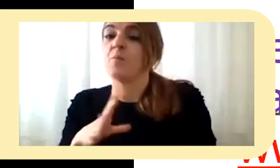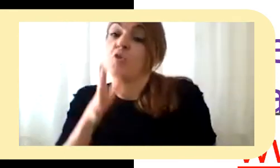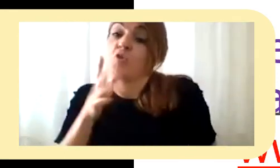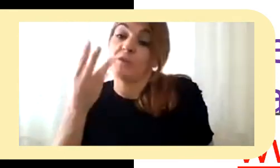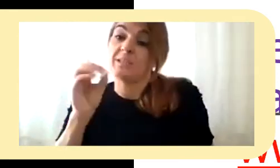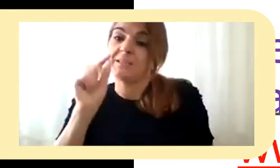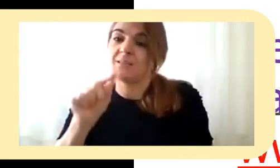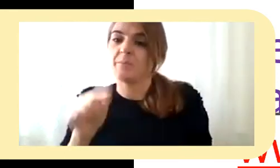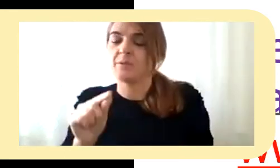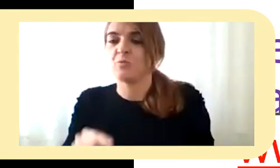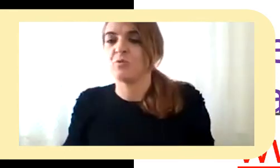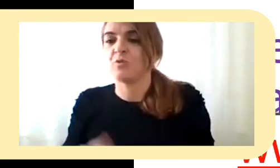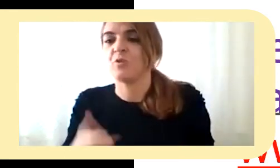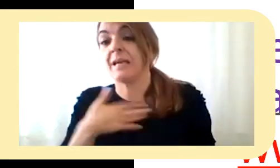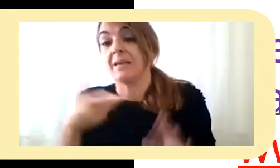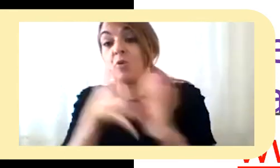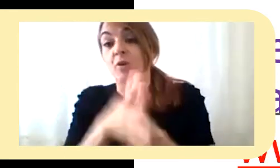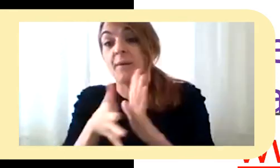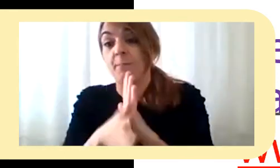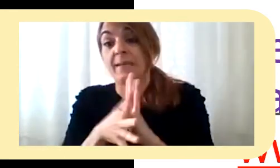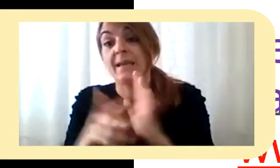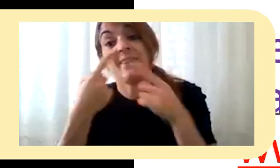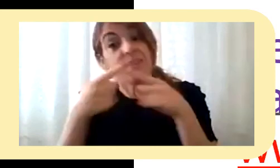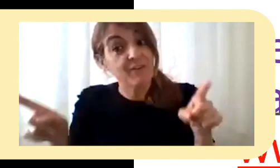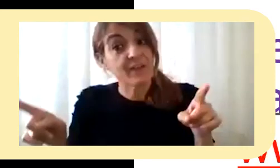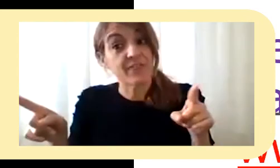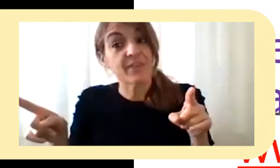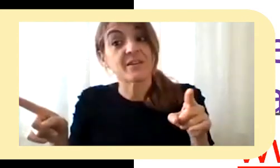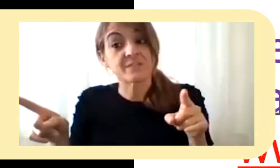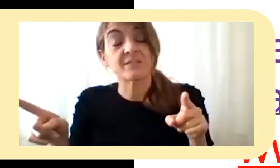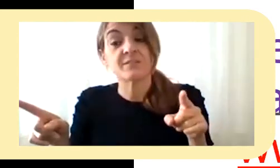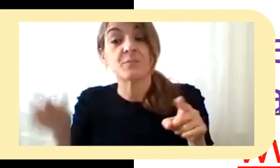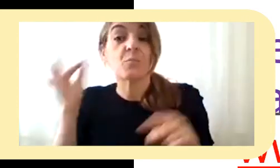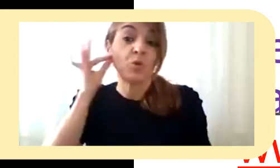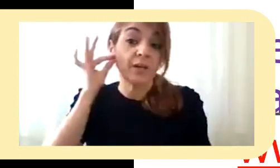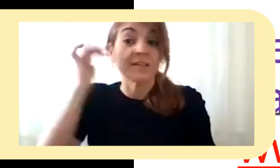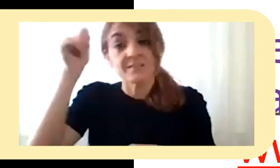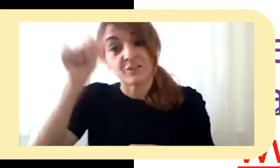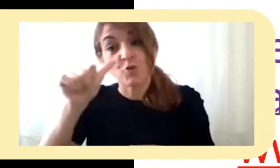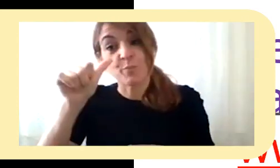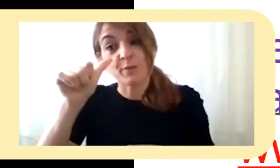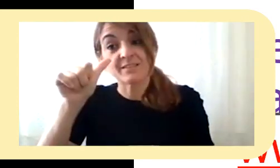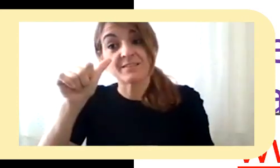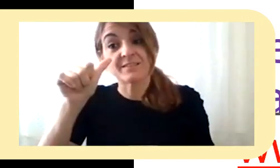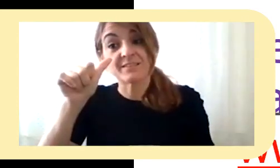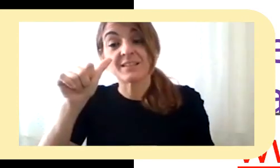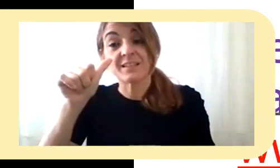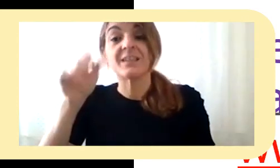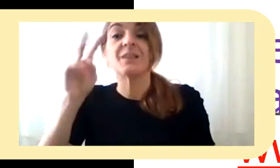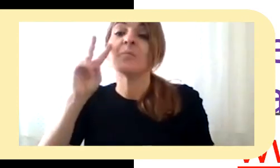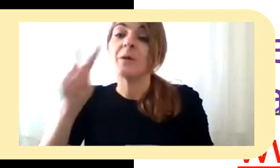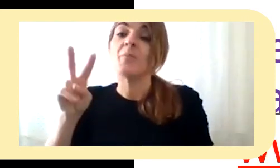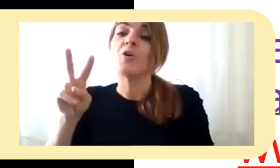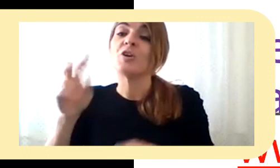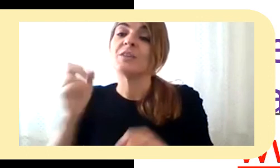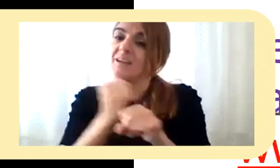explicar de las diferencias entre mujeres y hombres, y vamos trabajando en ella. Reflexiones diferentes.